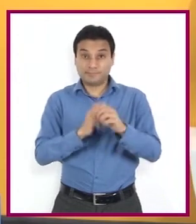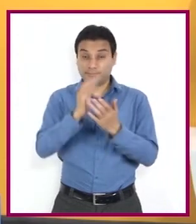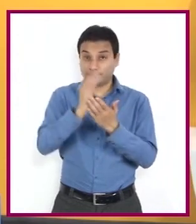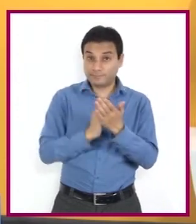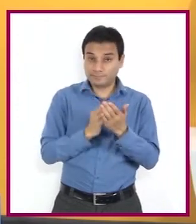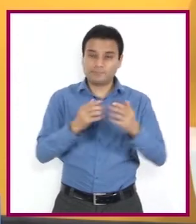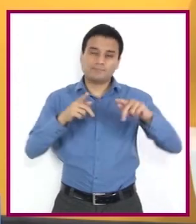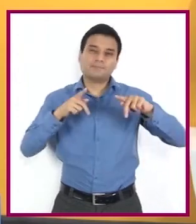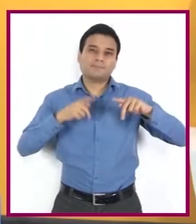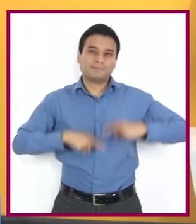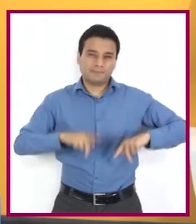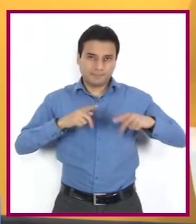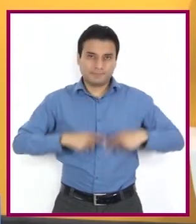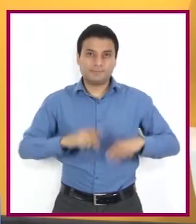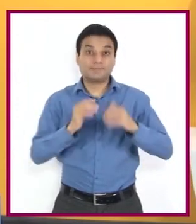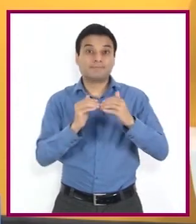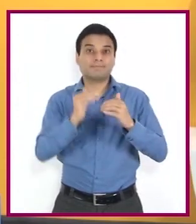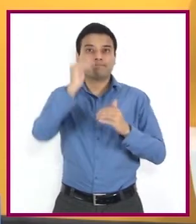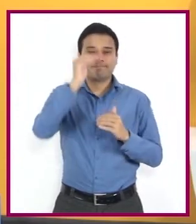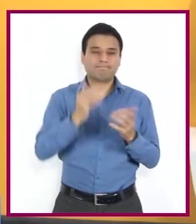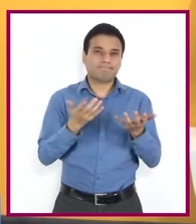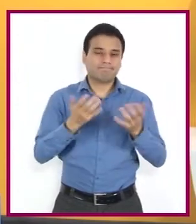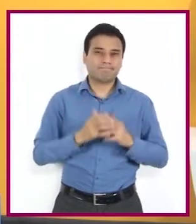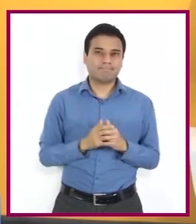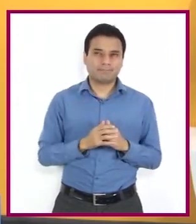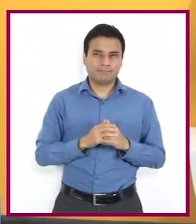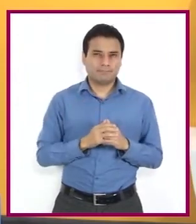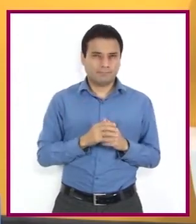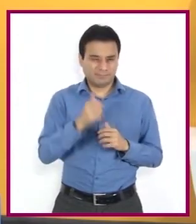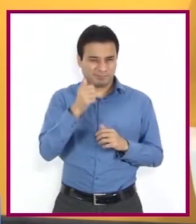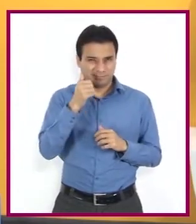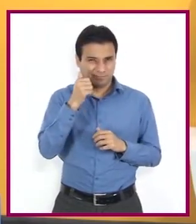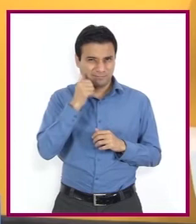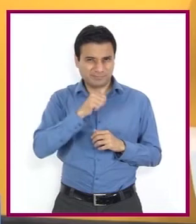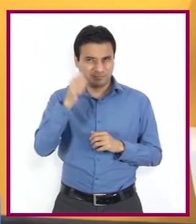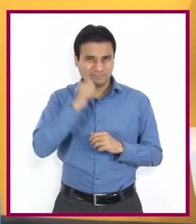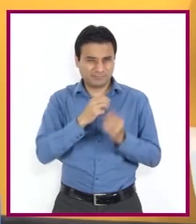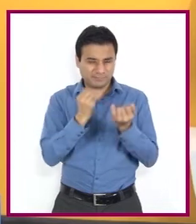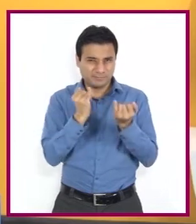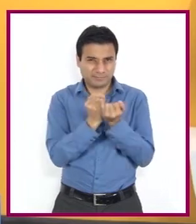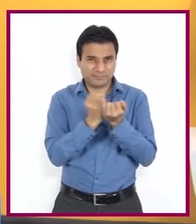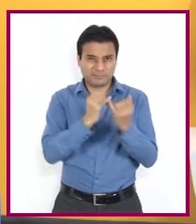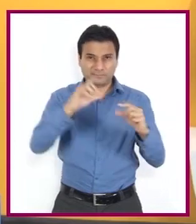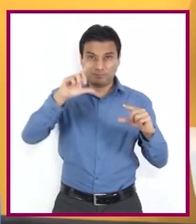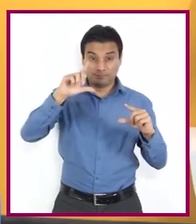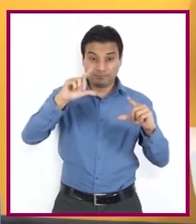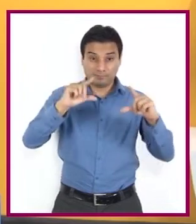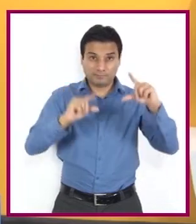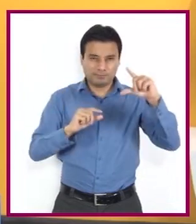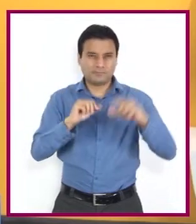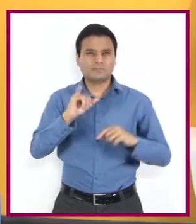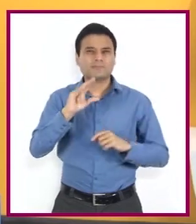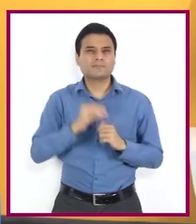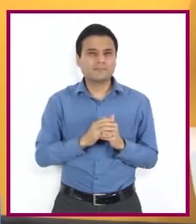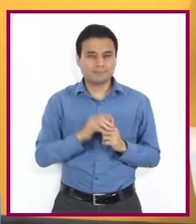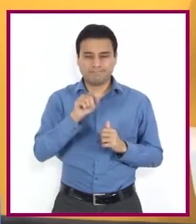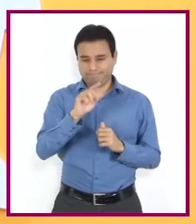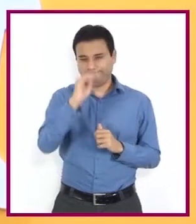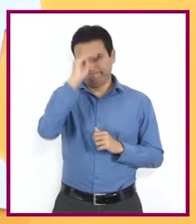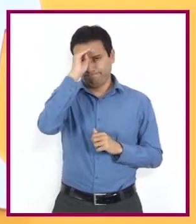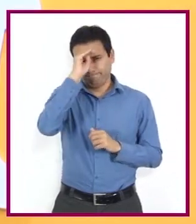aumentó la cantidad de las personas. ¿Siempre será así? ¿Qué piensan? Escriban una conclusión al